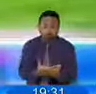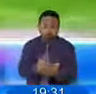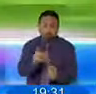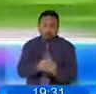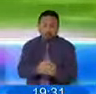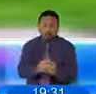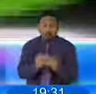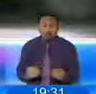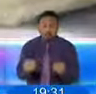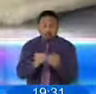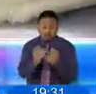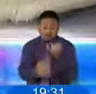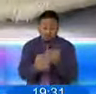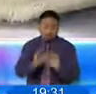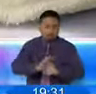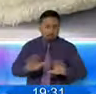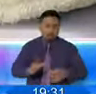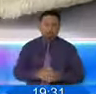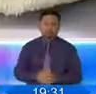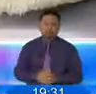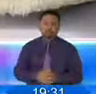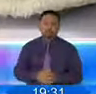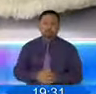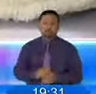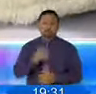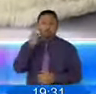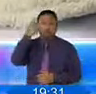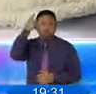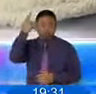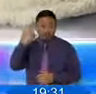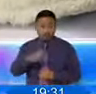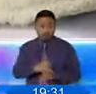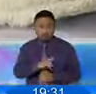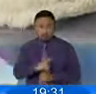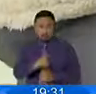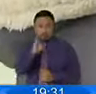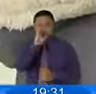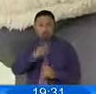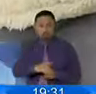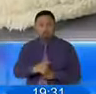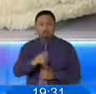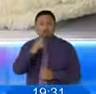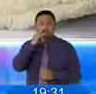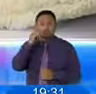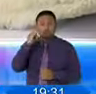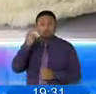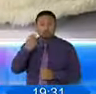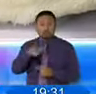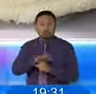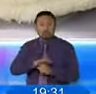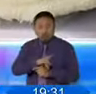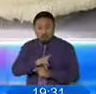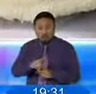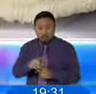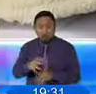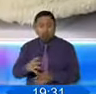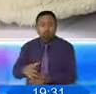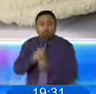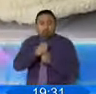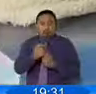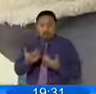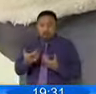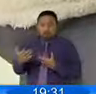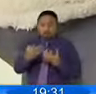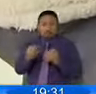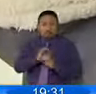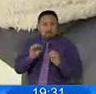evitaron que las cosas pasen a mayores. Como padres o como madres, ¿cómo vamos a permitir que venga un niño inocente y se lleve, pues? Sin dar